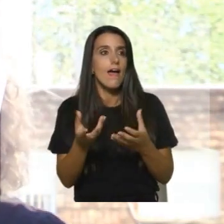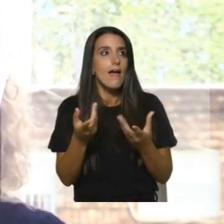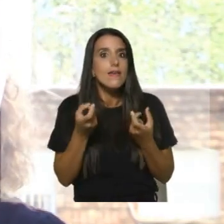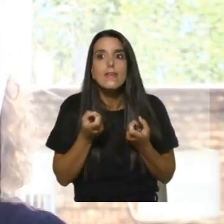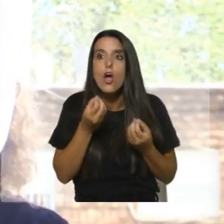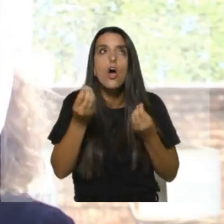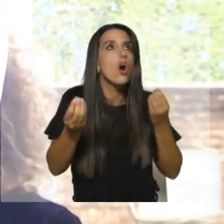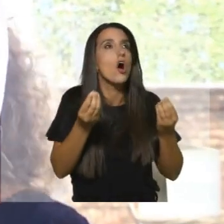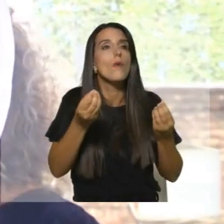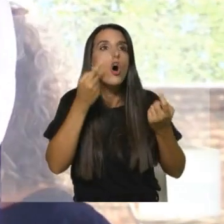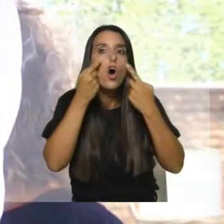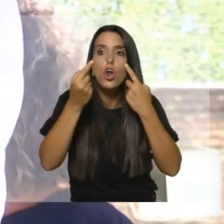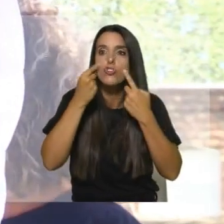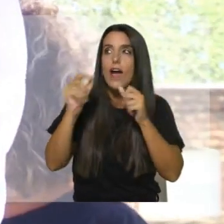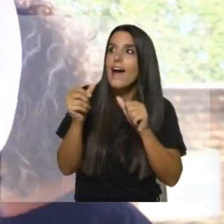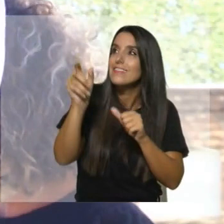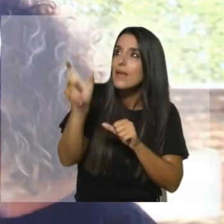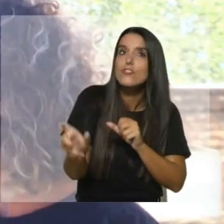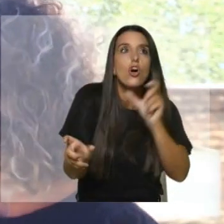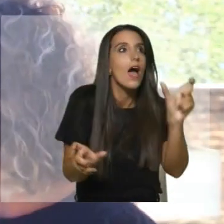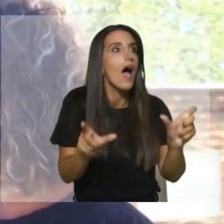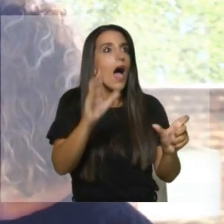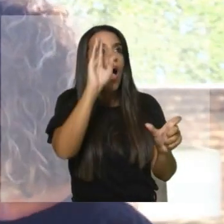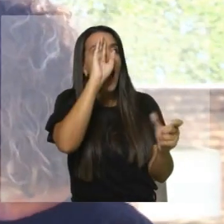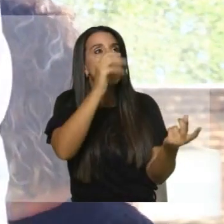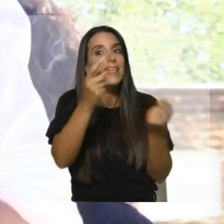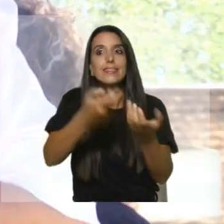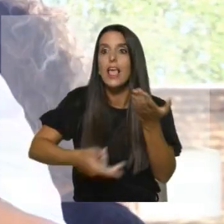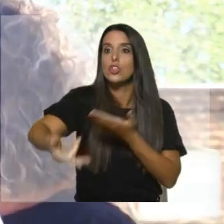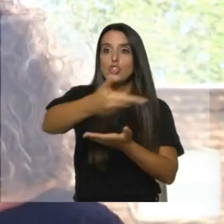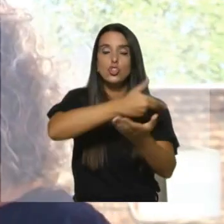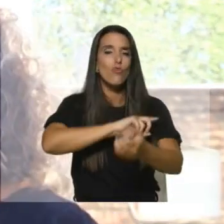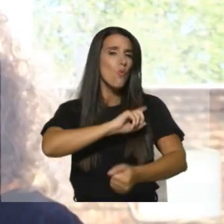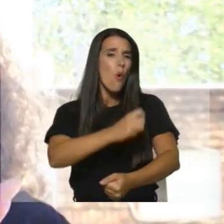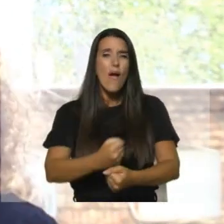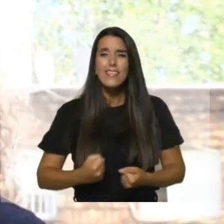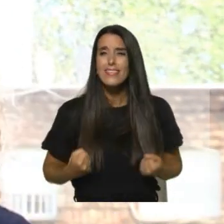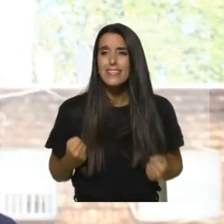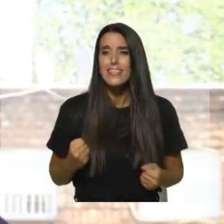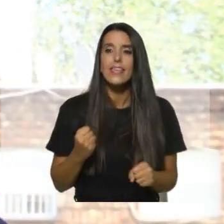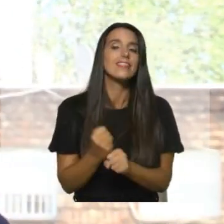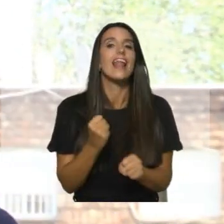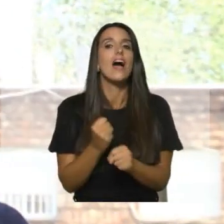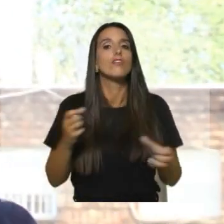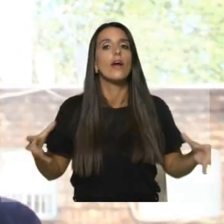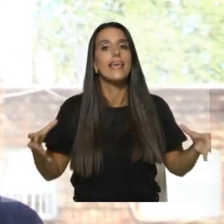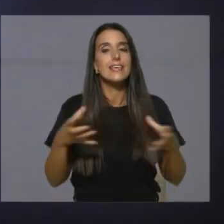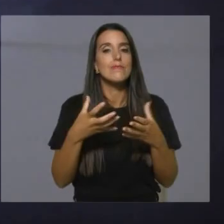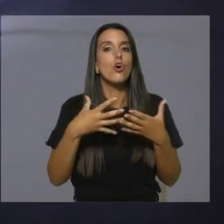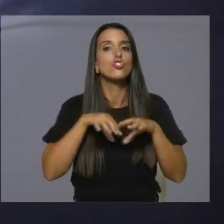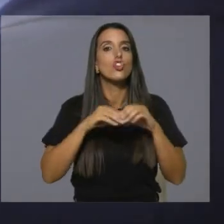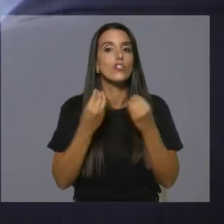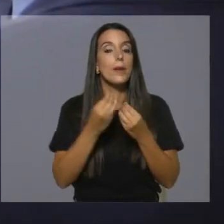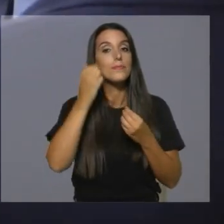interiorizándose, conociendo lo que hace otro, aprendiendo del otro, fortalece todo ese trabajo integral.